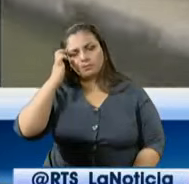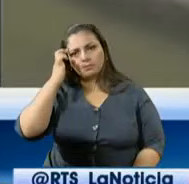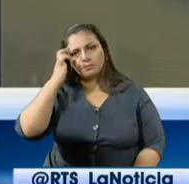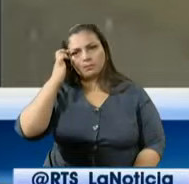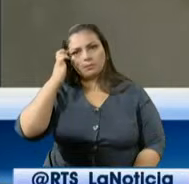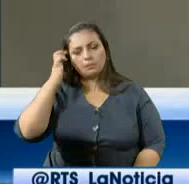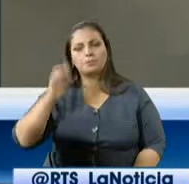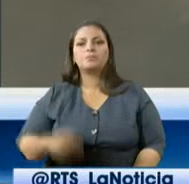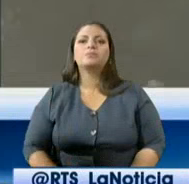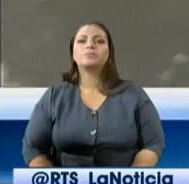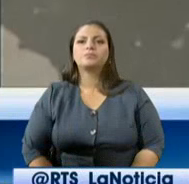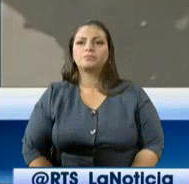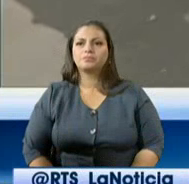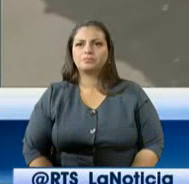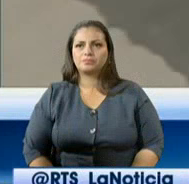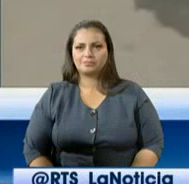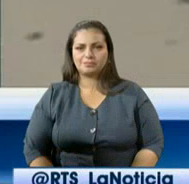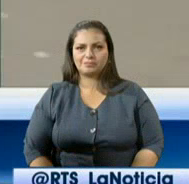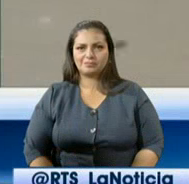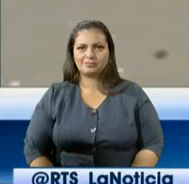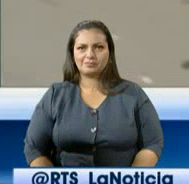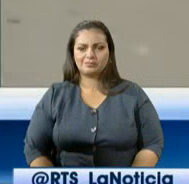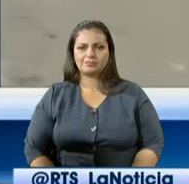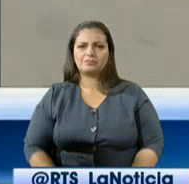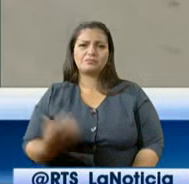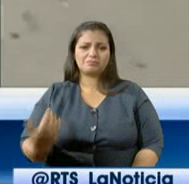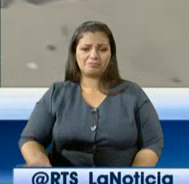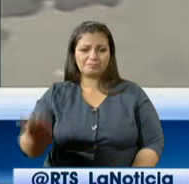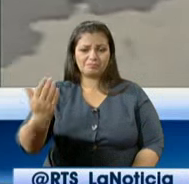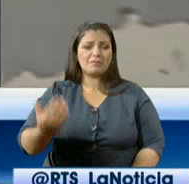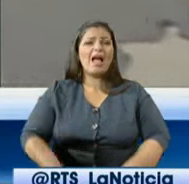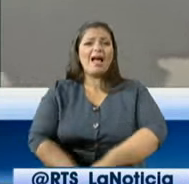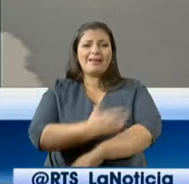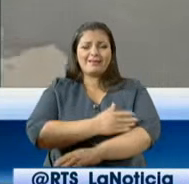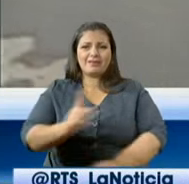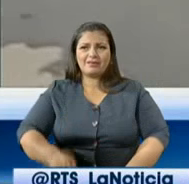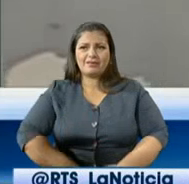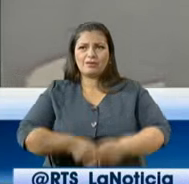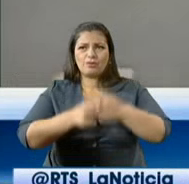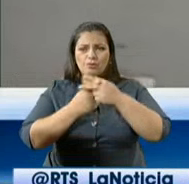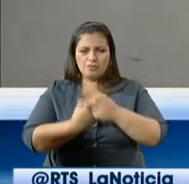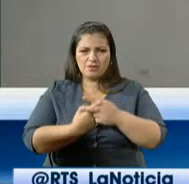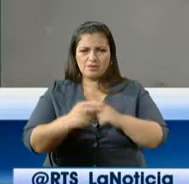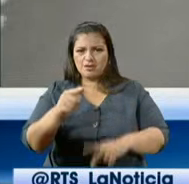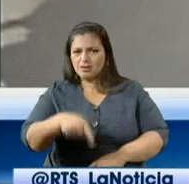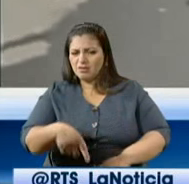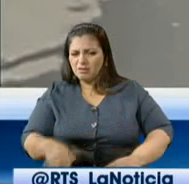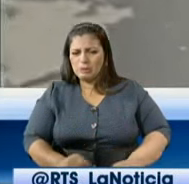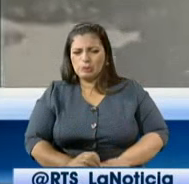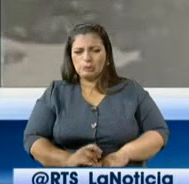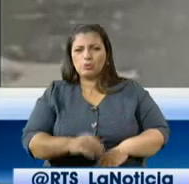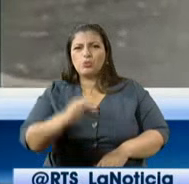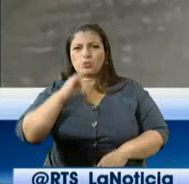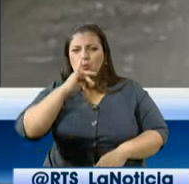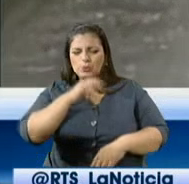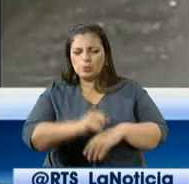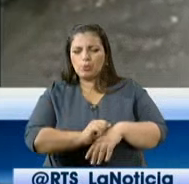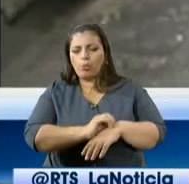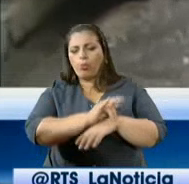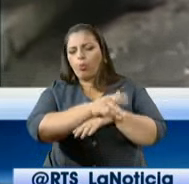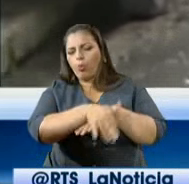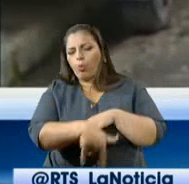a rebosar, a tapar, ¿es la primera vez que se viene a hacer la limpieza como la que acabamos? Ya dos veces. Esta es la segunda. Pero ya por gusto, ahorita